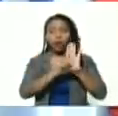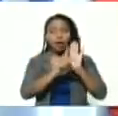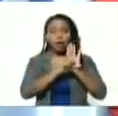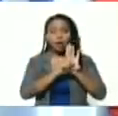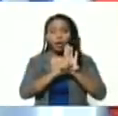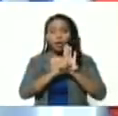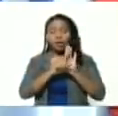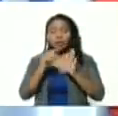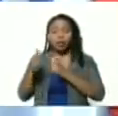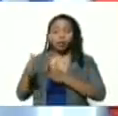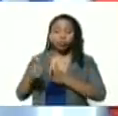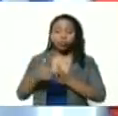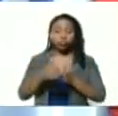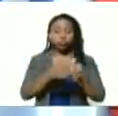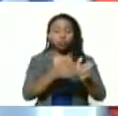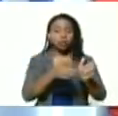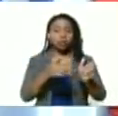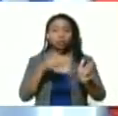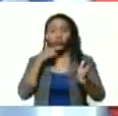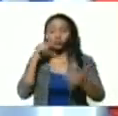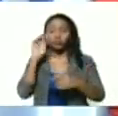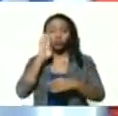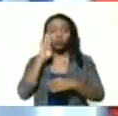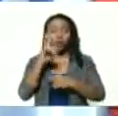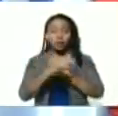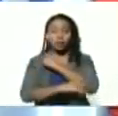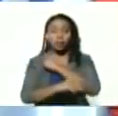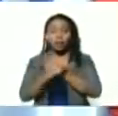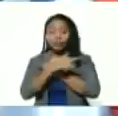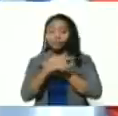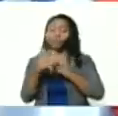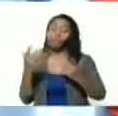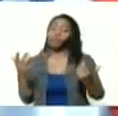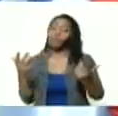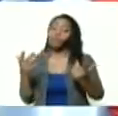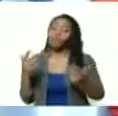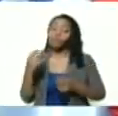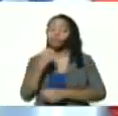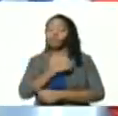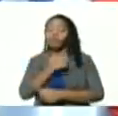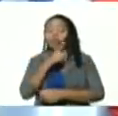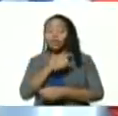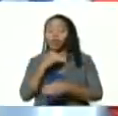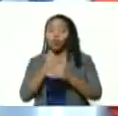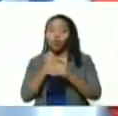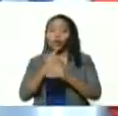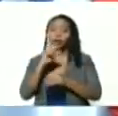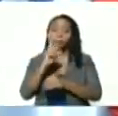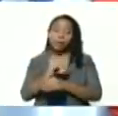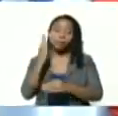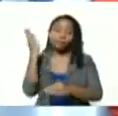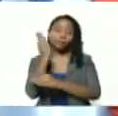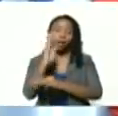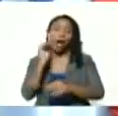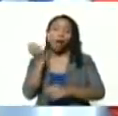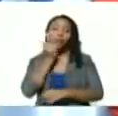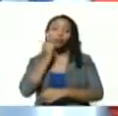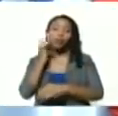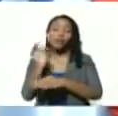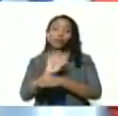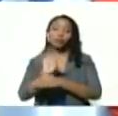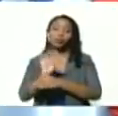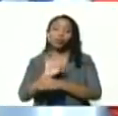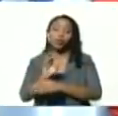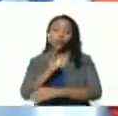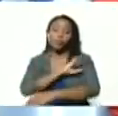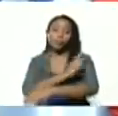desvía ese camino haciendo estas cosas que he mencionado, obviamente tiene que ser castigado por ese abuso de funciones y abuso